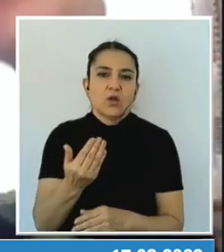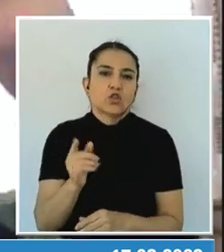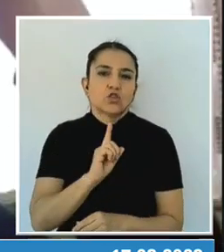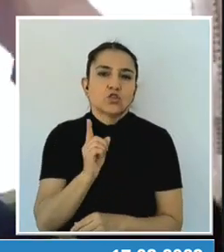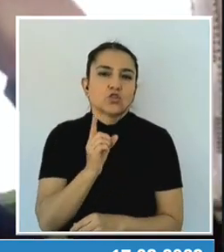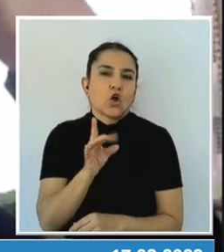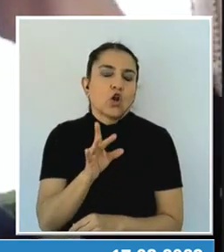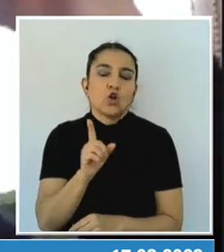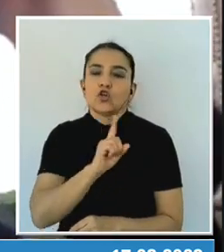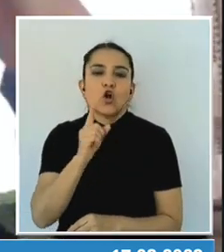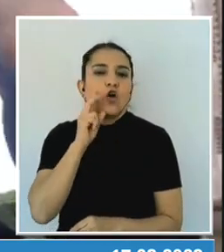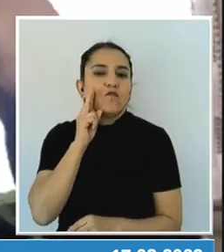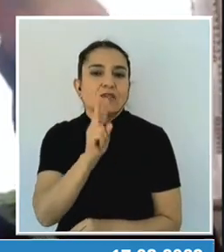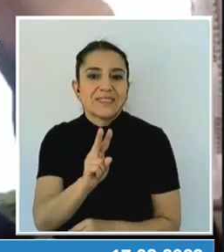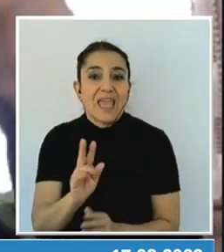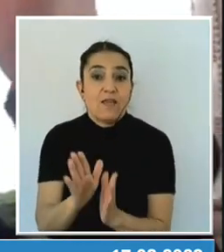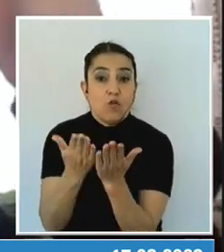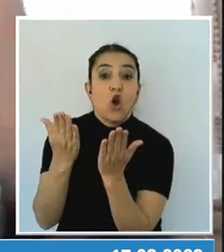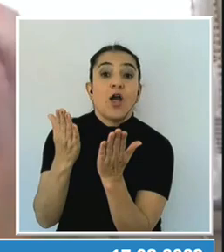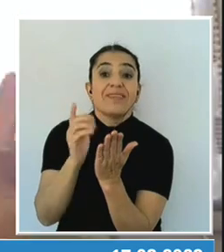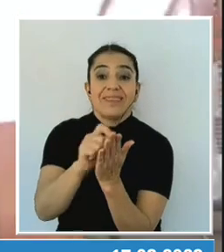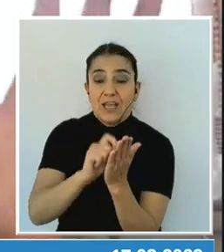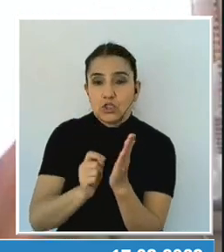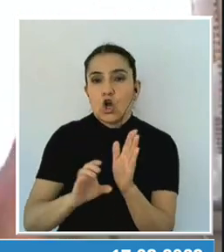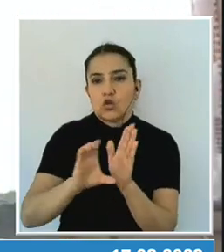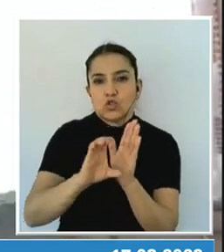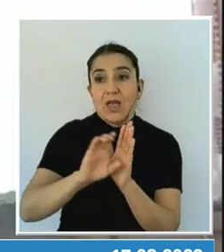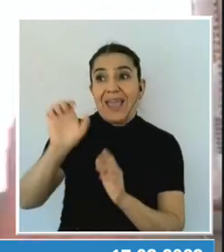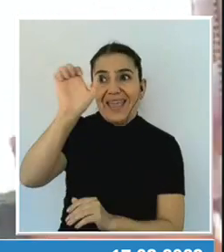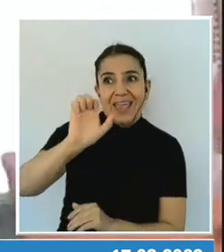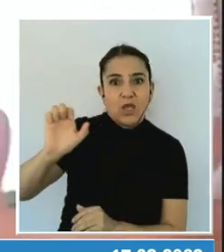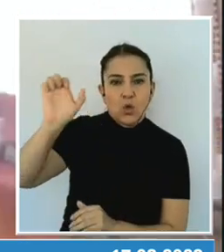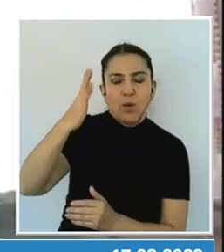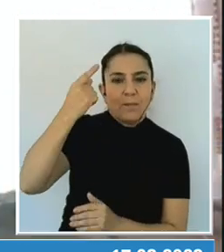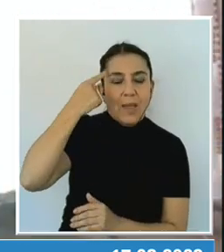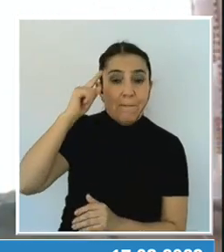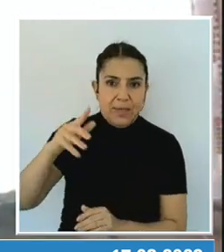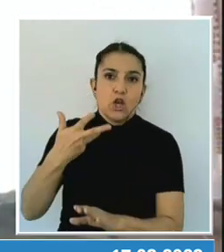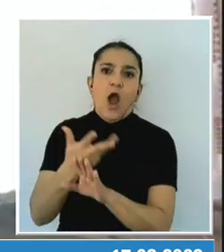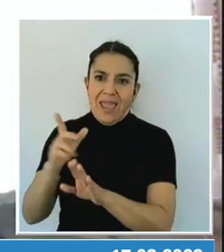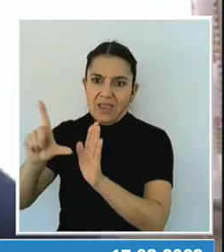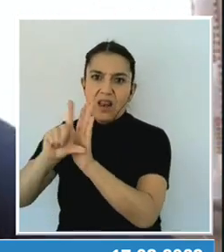textos constitucionales europeos en todos los casos, pero hay jurisprudencia constitucional